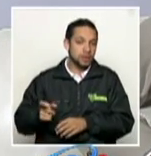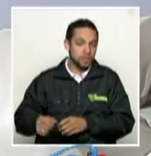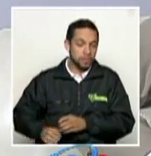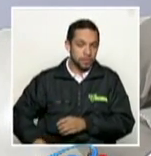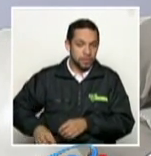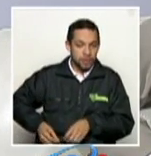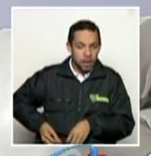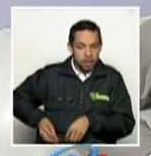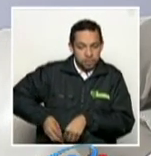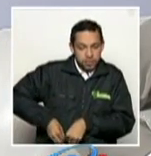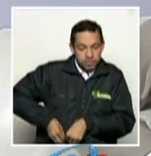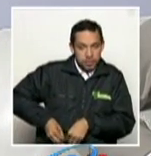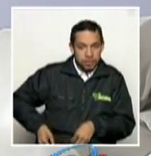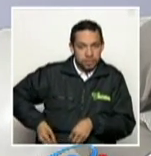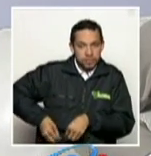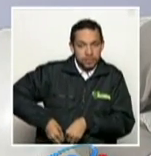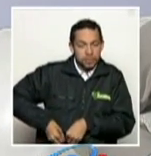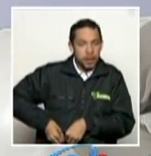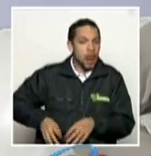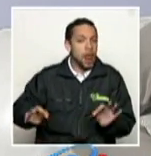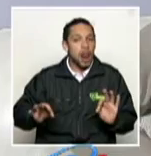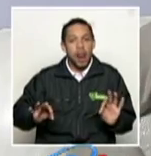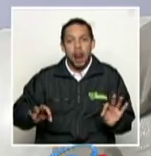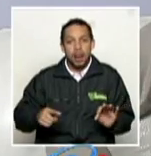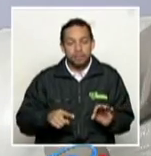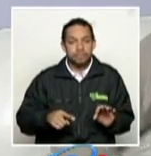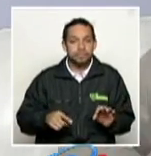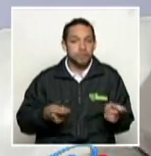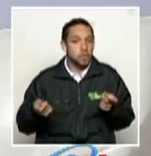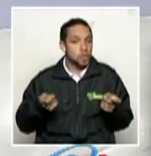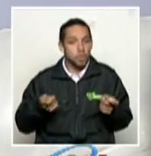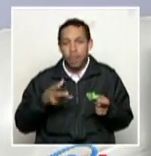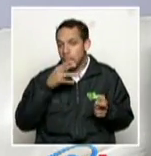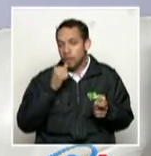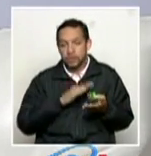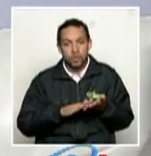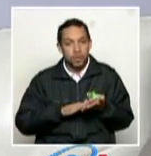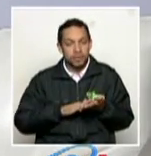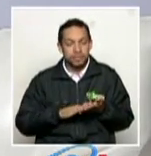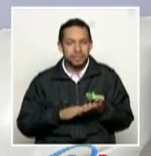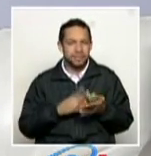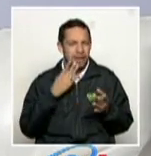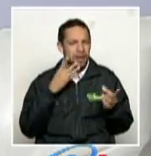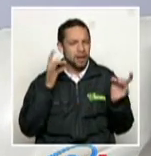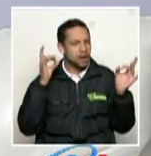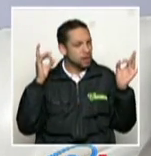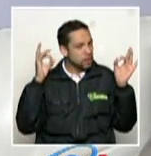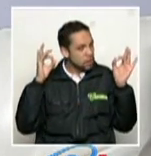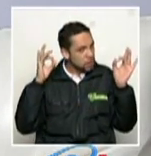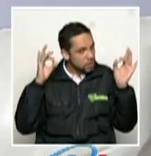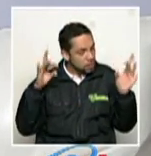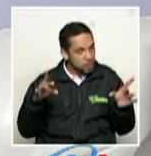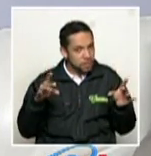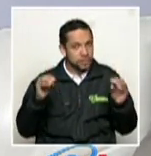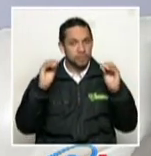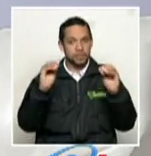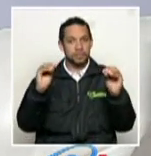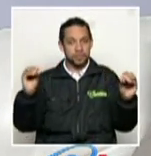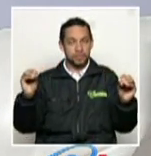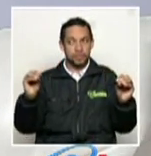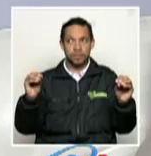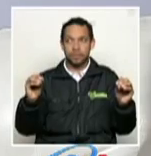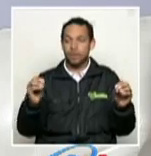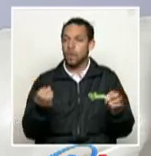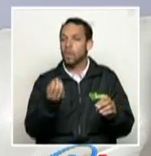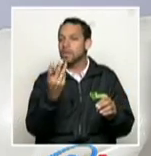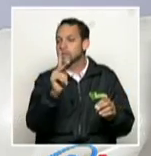mientras esto cicatrizaba y ya corregirle eso. Esto es una pregunta, no, una reflexión, no para asustarlos, pero